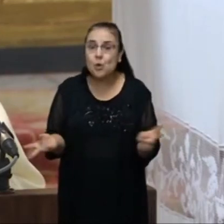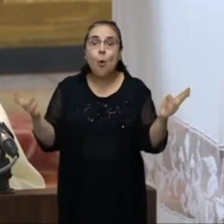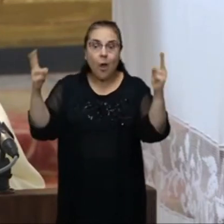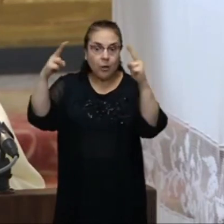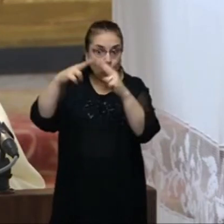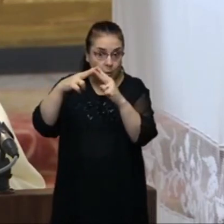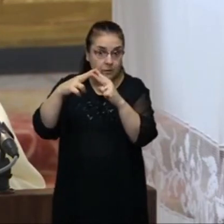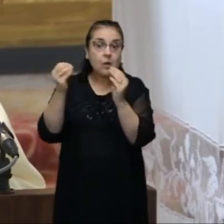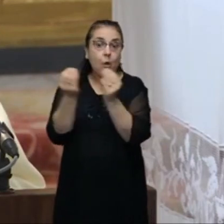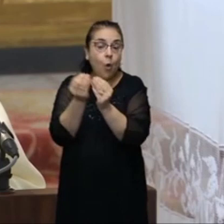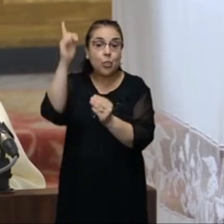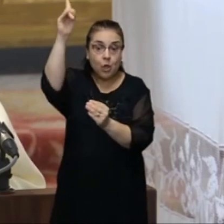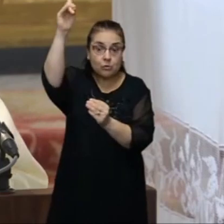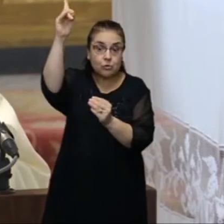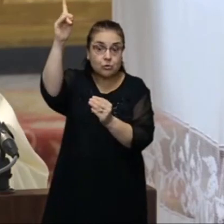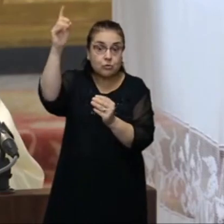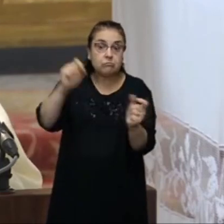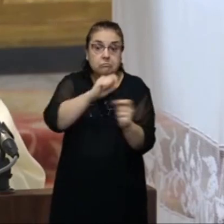con Dios?